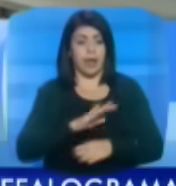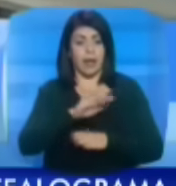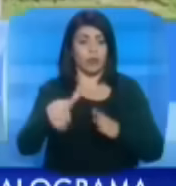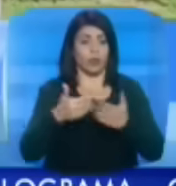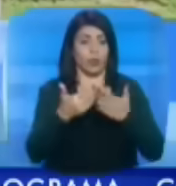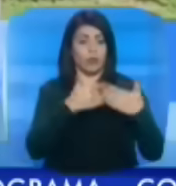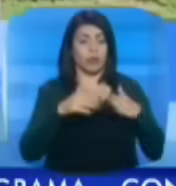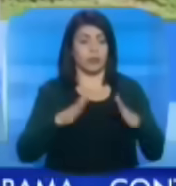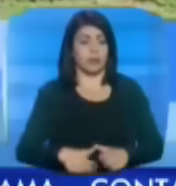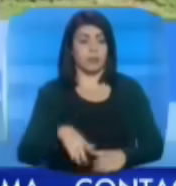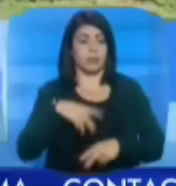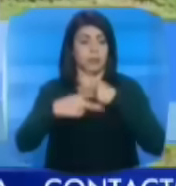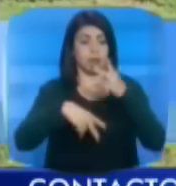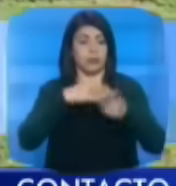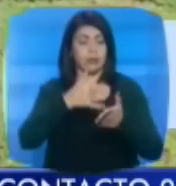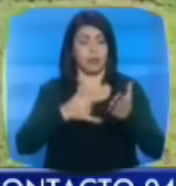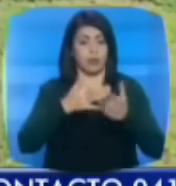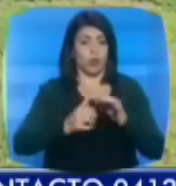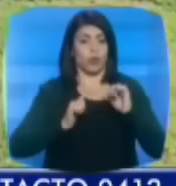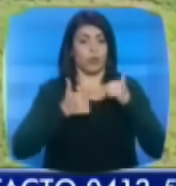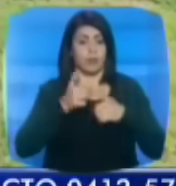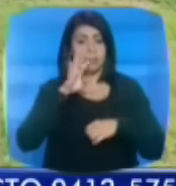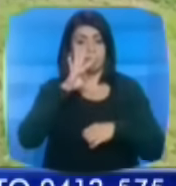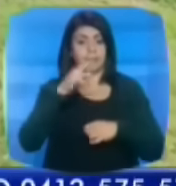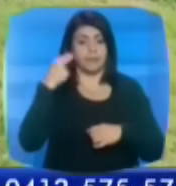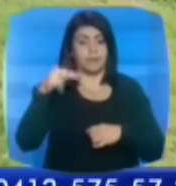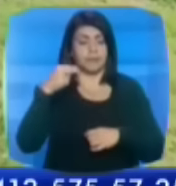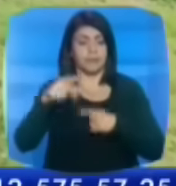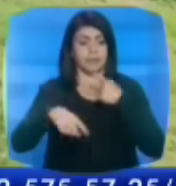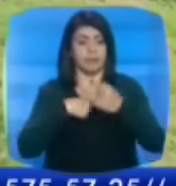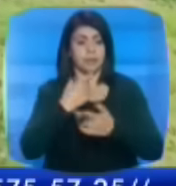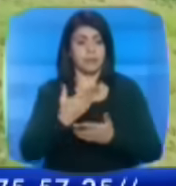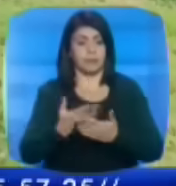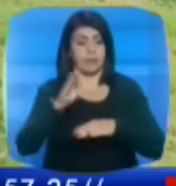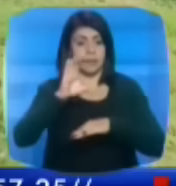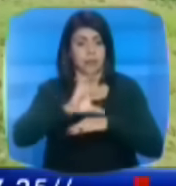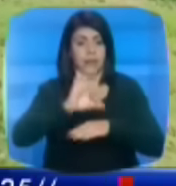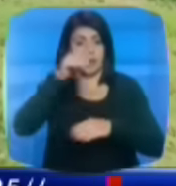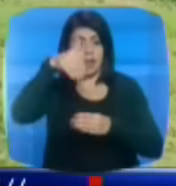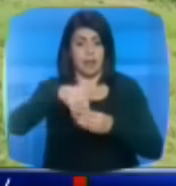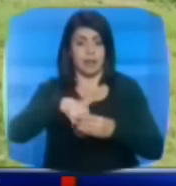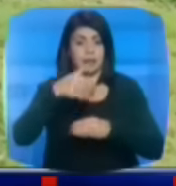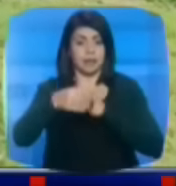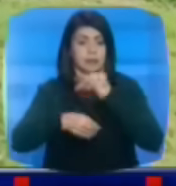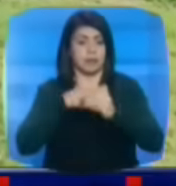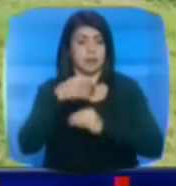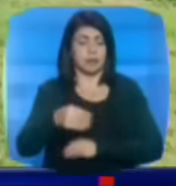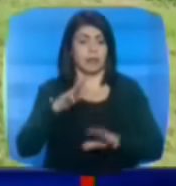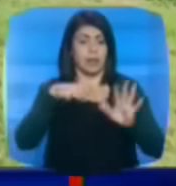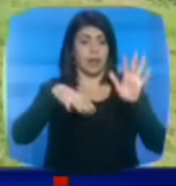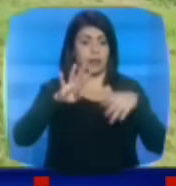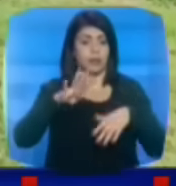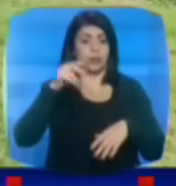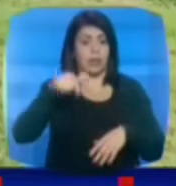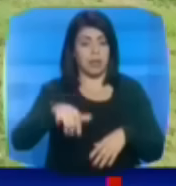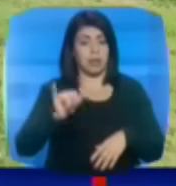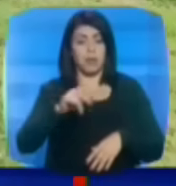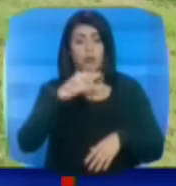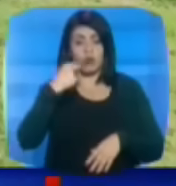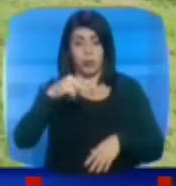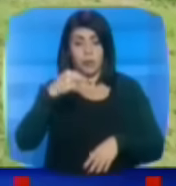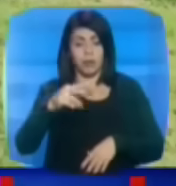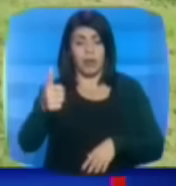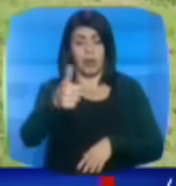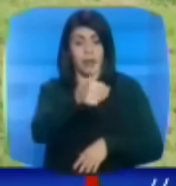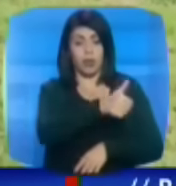colectividad estudiantil. El proceso de postulaciones comenzó este 4 de noviembre y el día central de las elecciones será el 14 de este mismo mes en